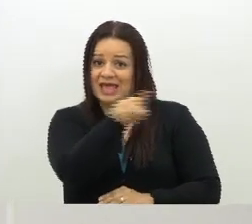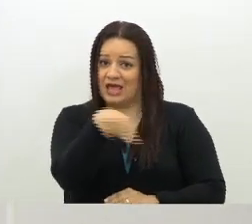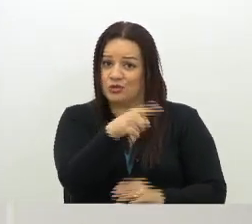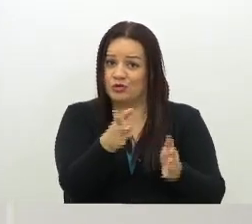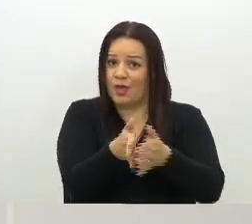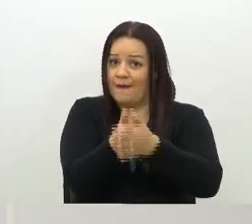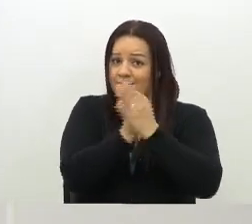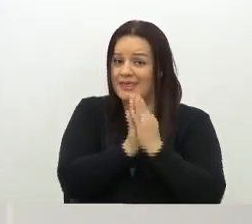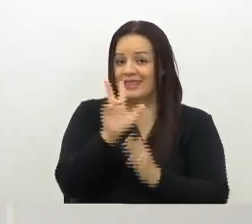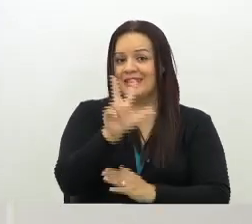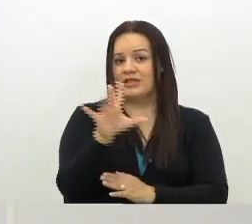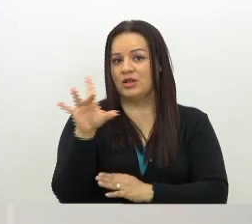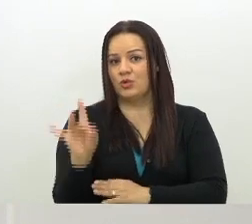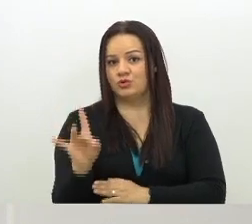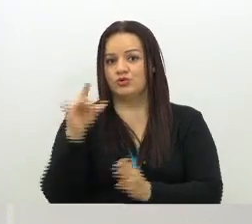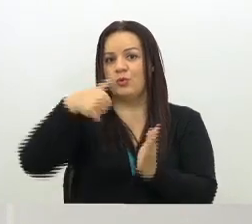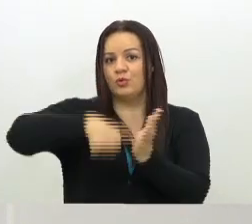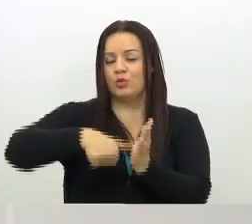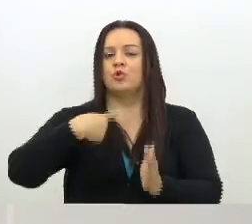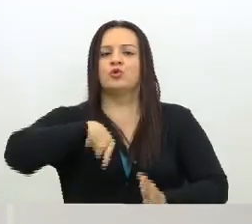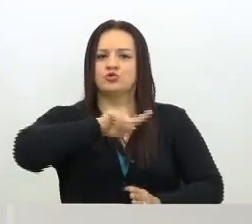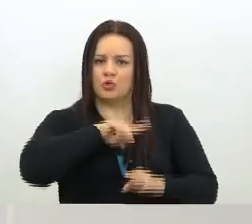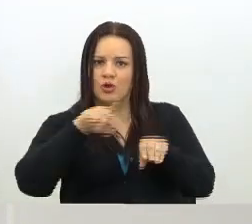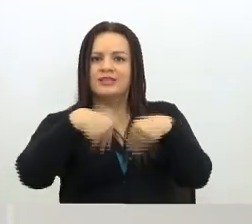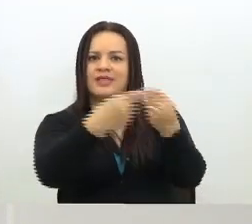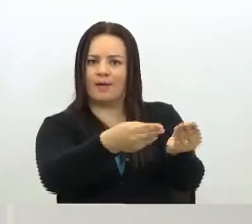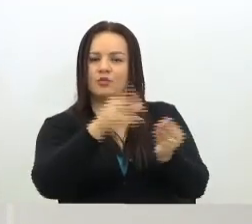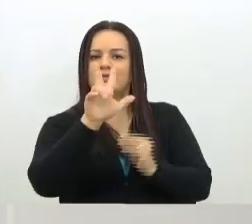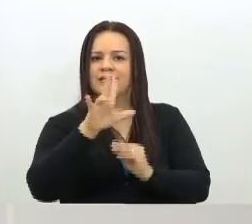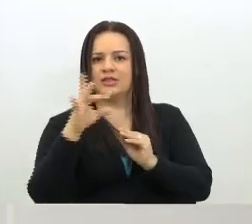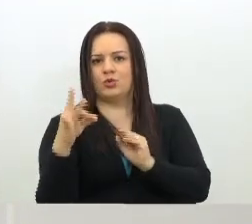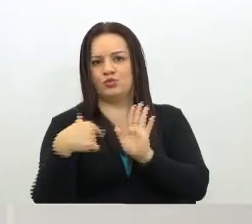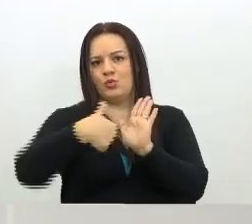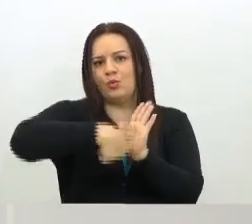votos, pues démosle 38 votos, pero no nos dejemos mangonear.